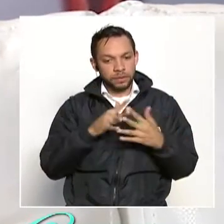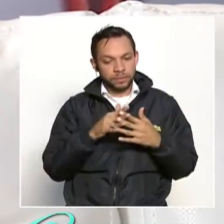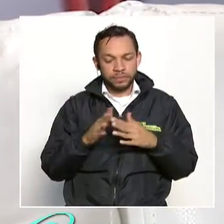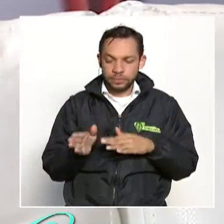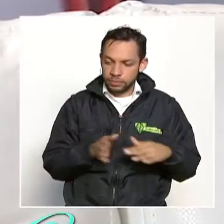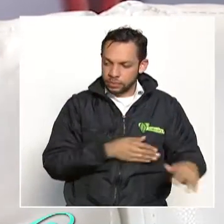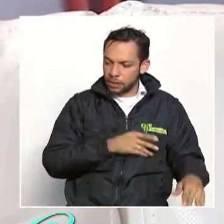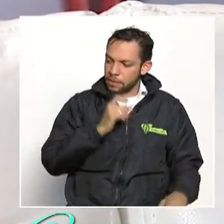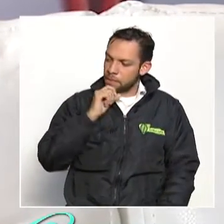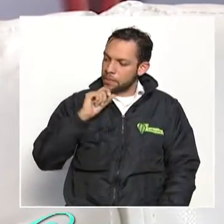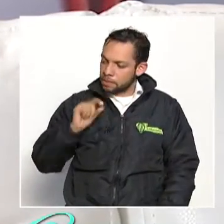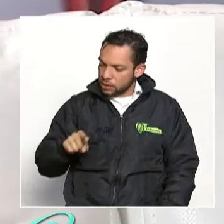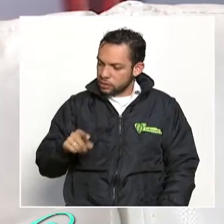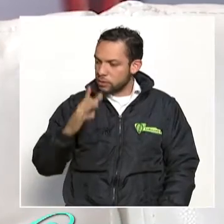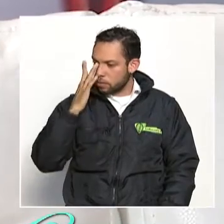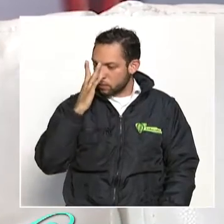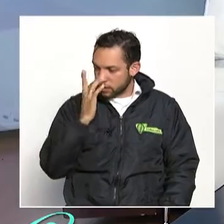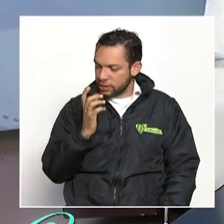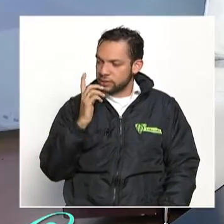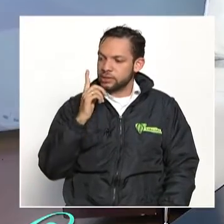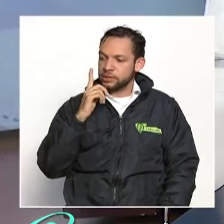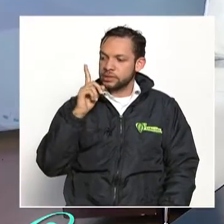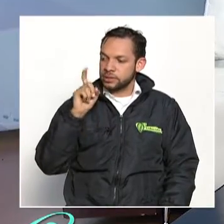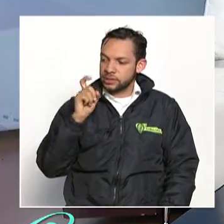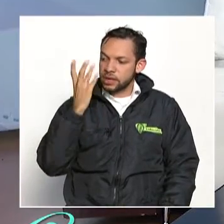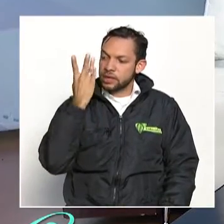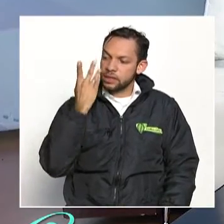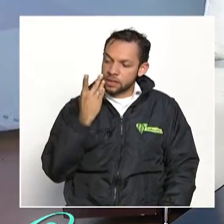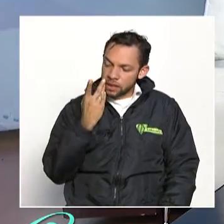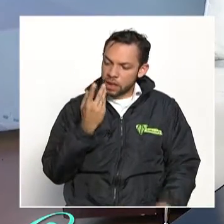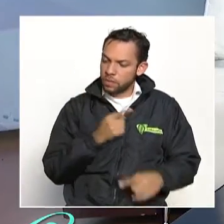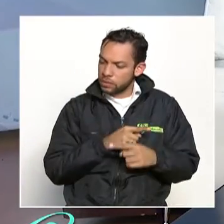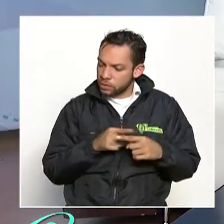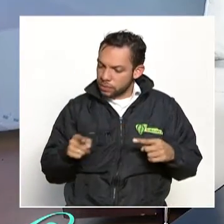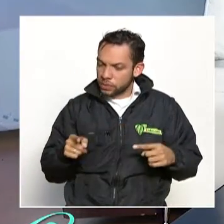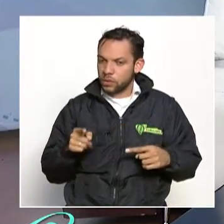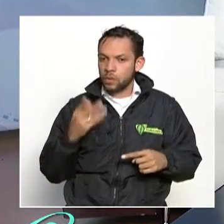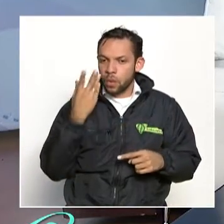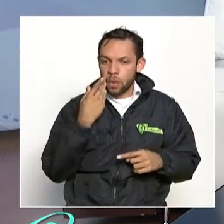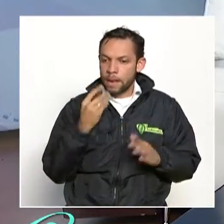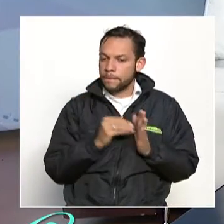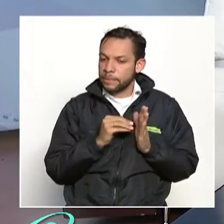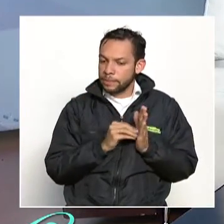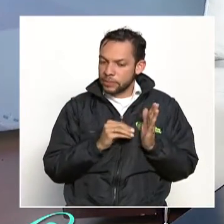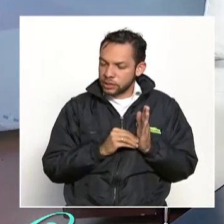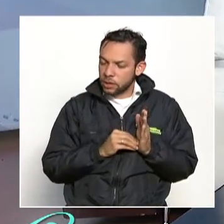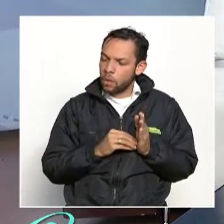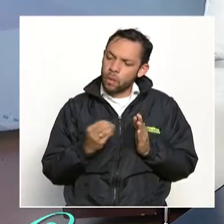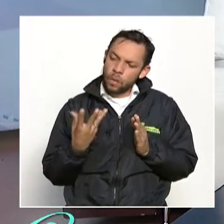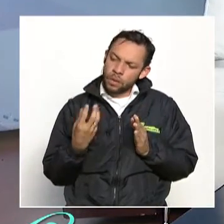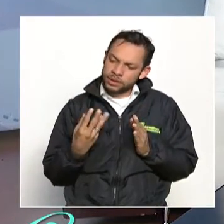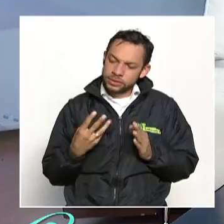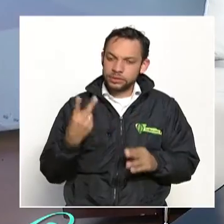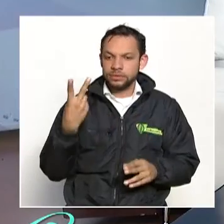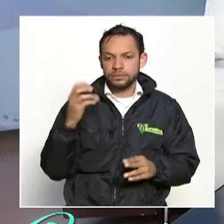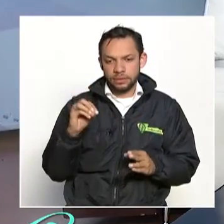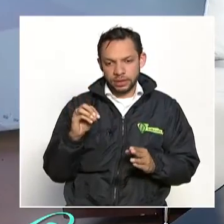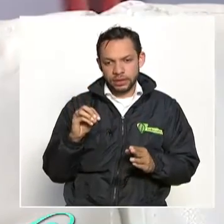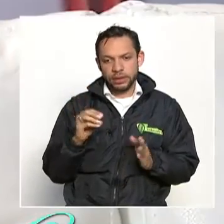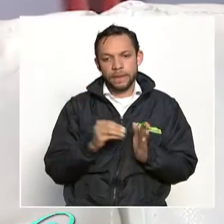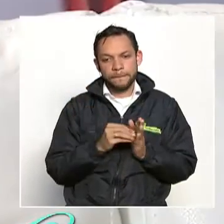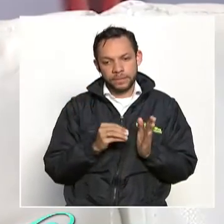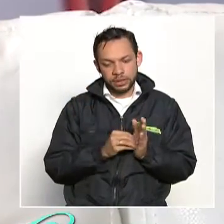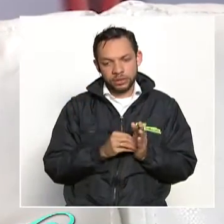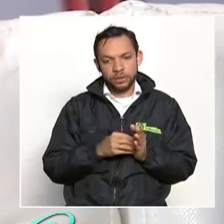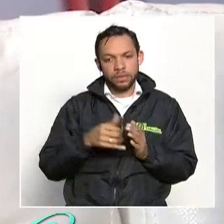¿Por qué en los 6 días se hace una irrigación diaria? Diaria. ¿De cuánta cantidad? ¿Cómo es ese más o proceso? menos 20, sí, son 20 litros